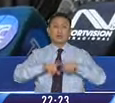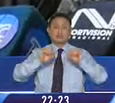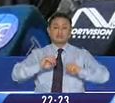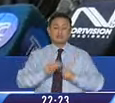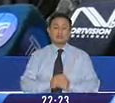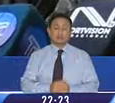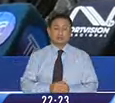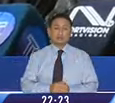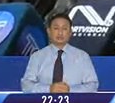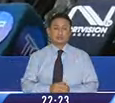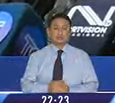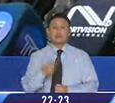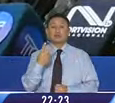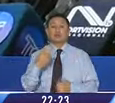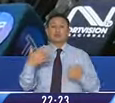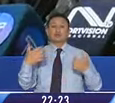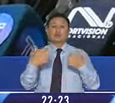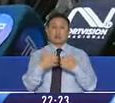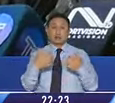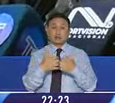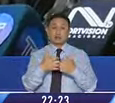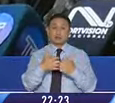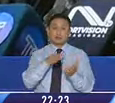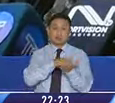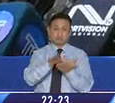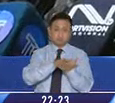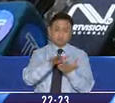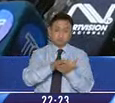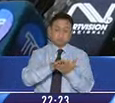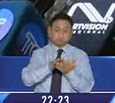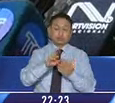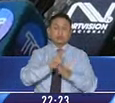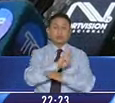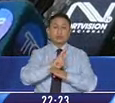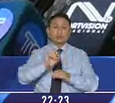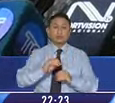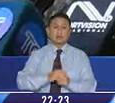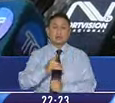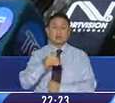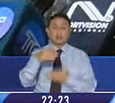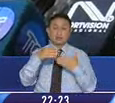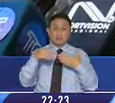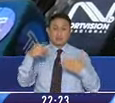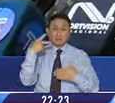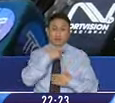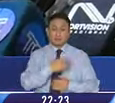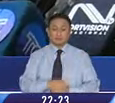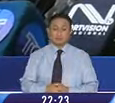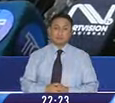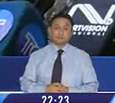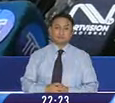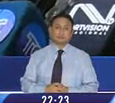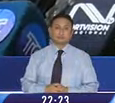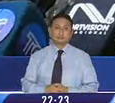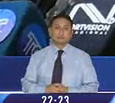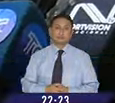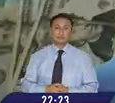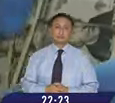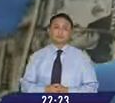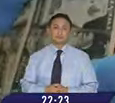2 máquinas aparentemente que serían utilizadas para falsificar billetes de